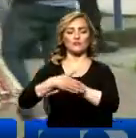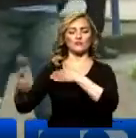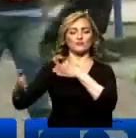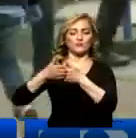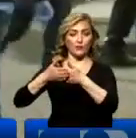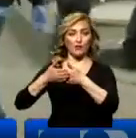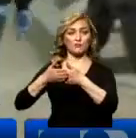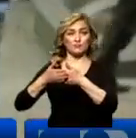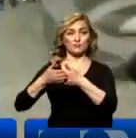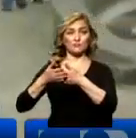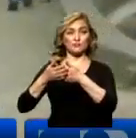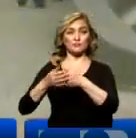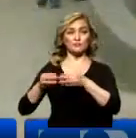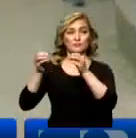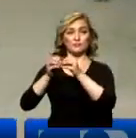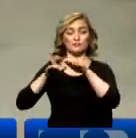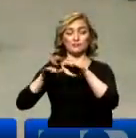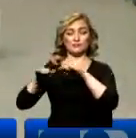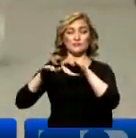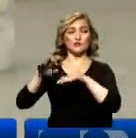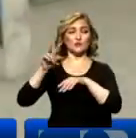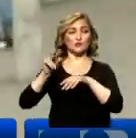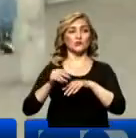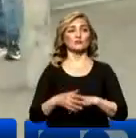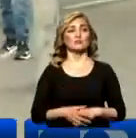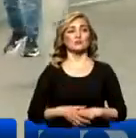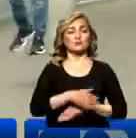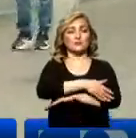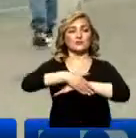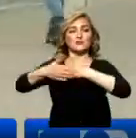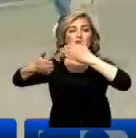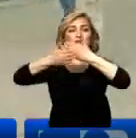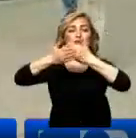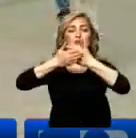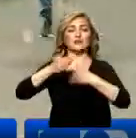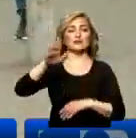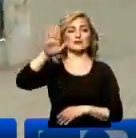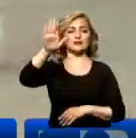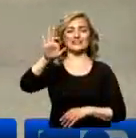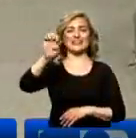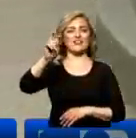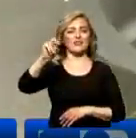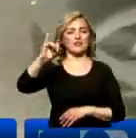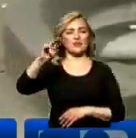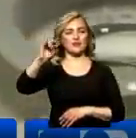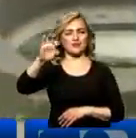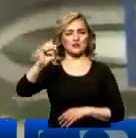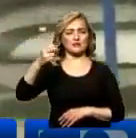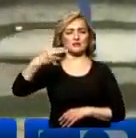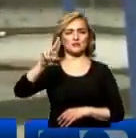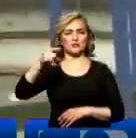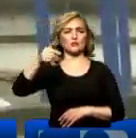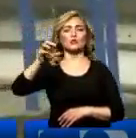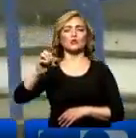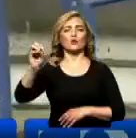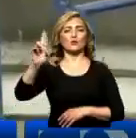para precisamente intentar evitar esta aglomeración. Está cerrada la calle Teniente Hugo Ortiz aquí en los alrededores del